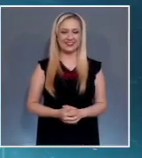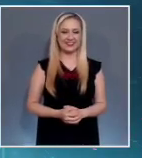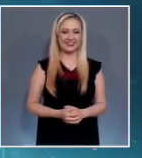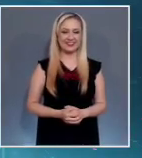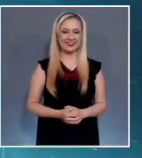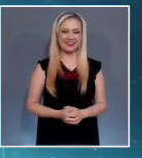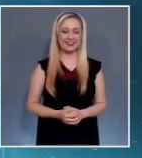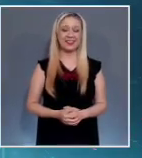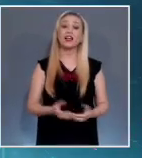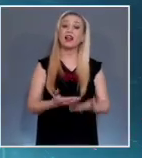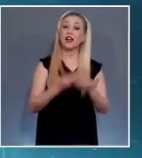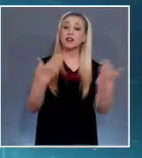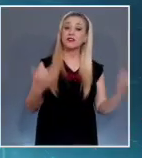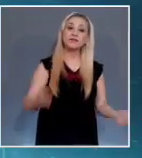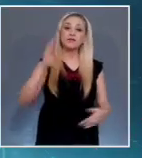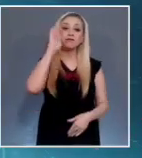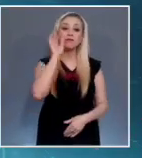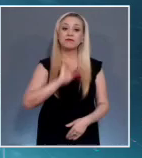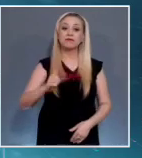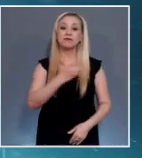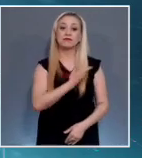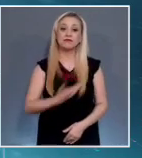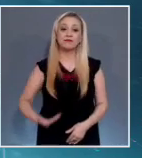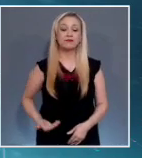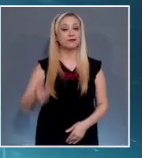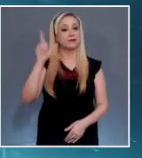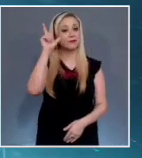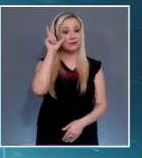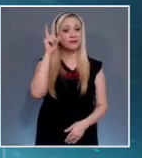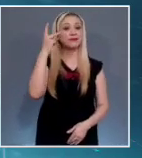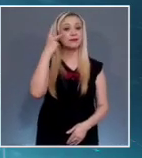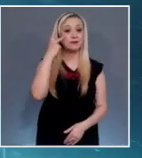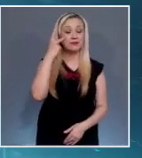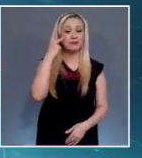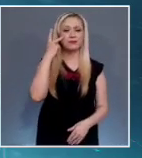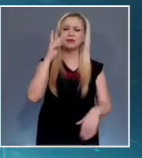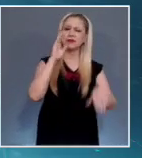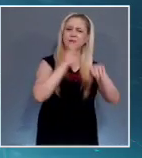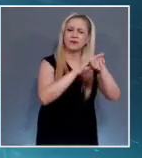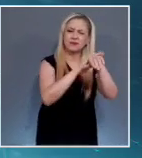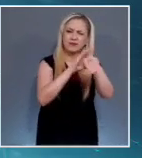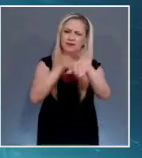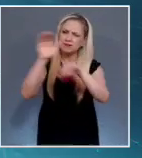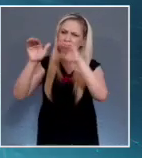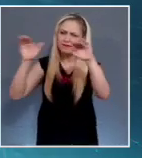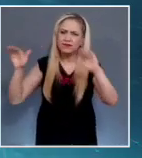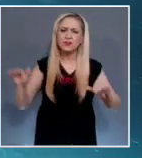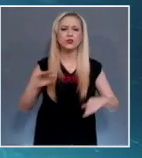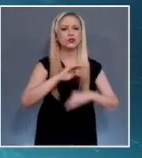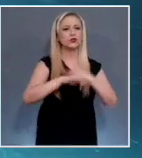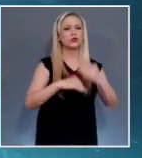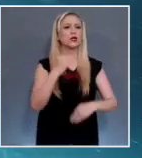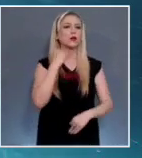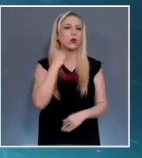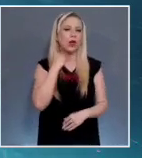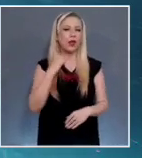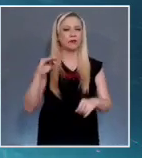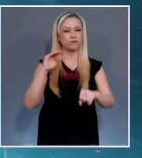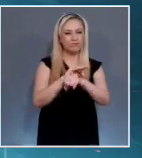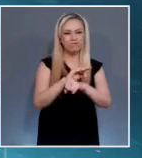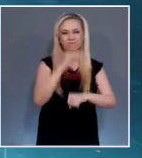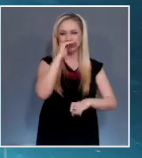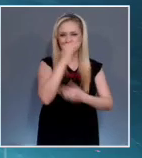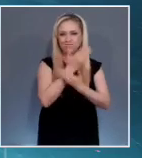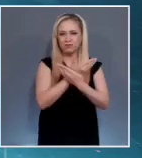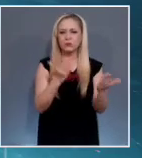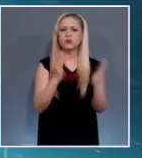La ministra presidenta Norma Lucía Piña llamó a las y los defensores públicos a garantizar el derecho a la